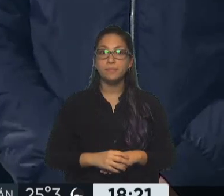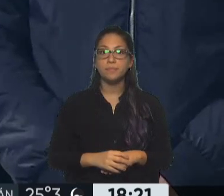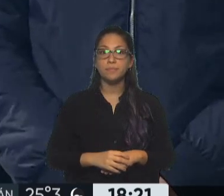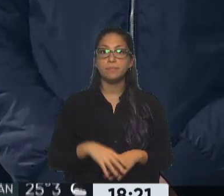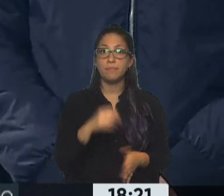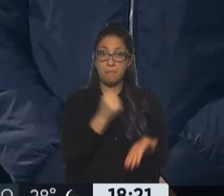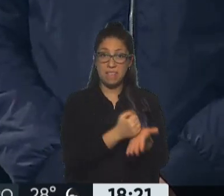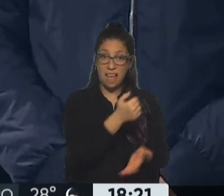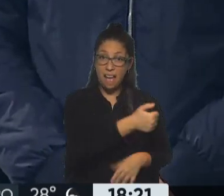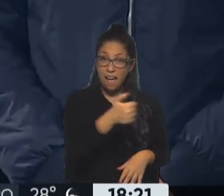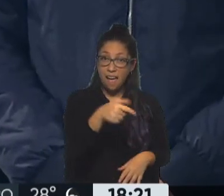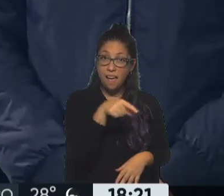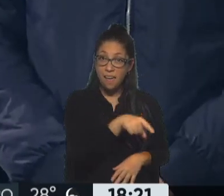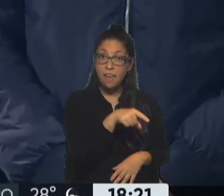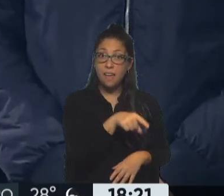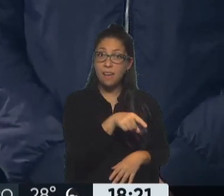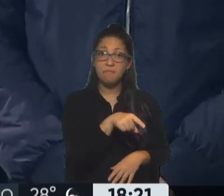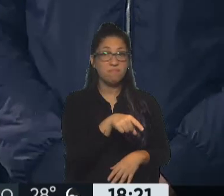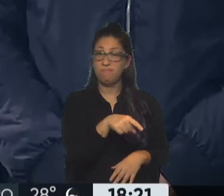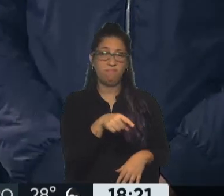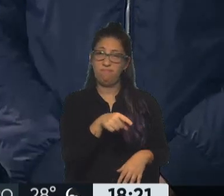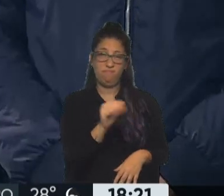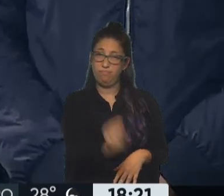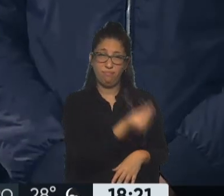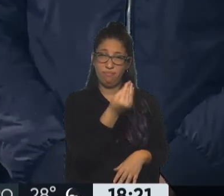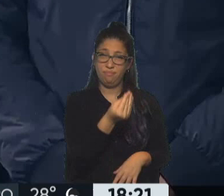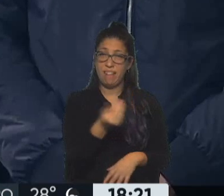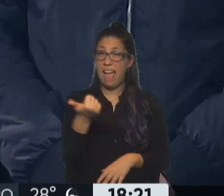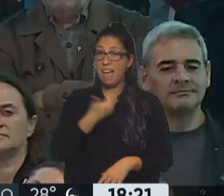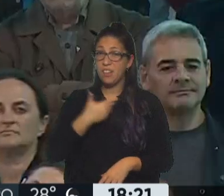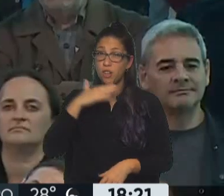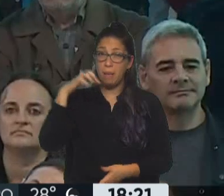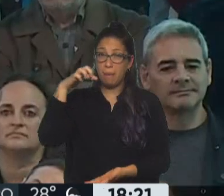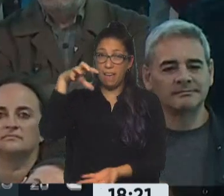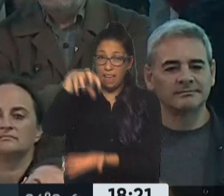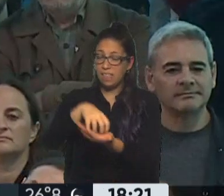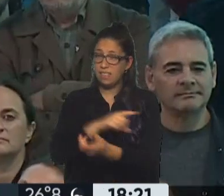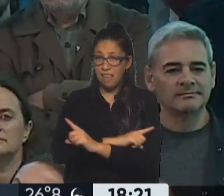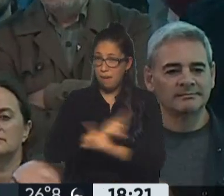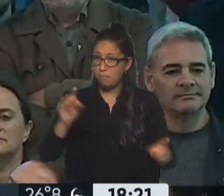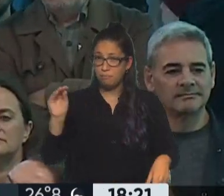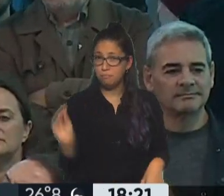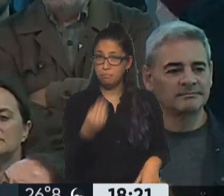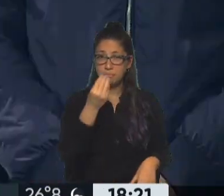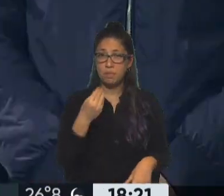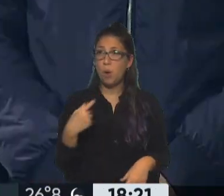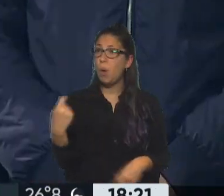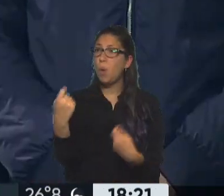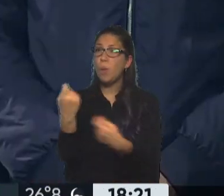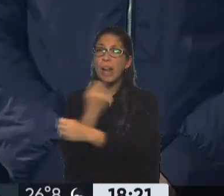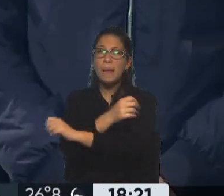Aerolíneas Argentinas, no fue así. Tampoco con las AFJP. no se jubilaba nadie,